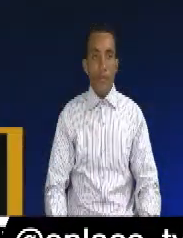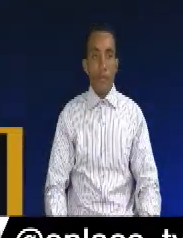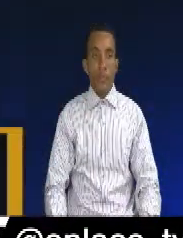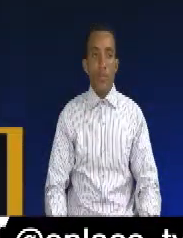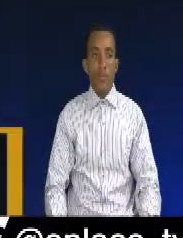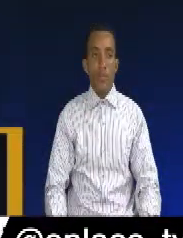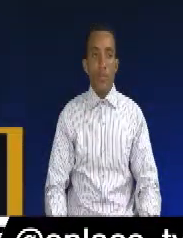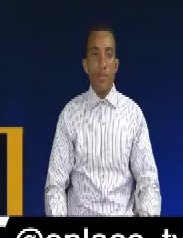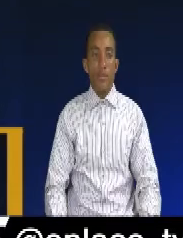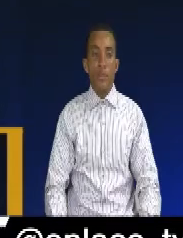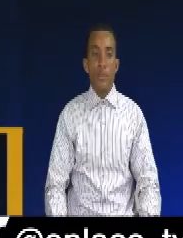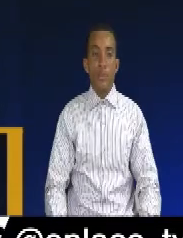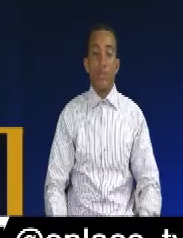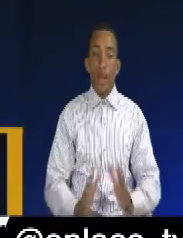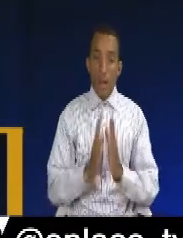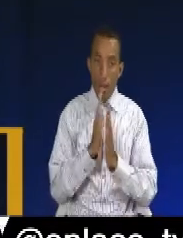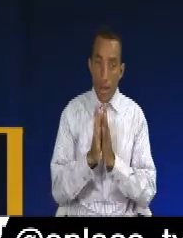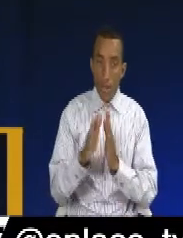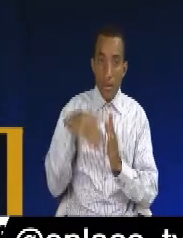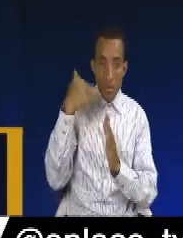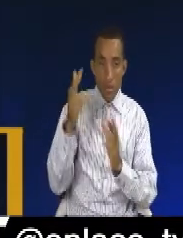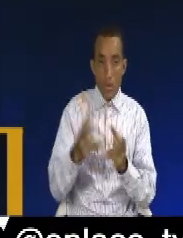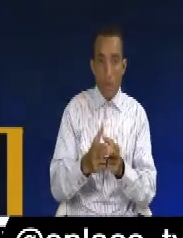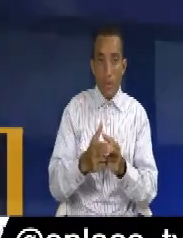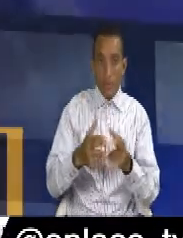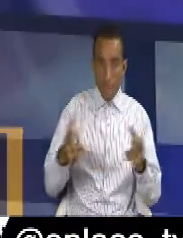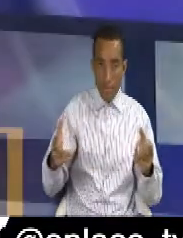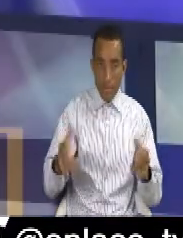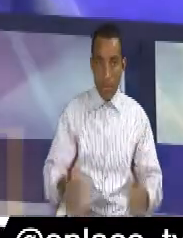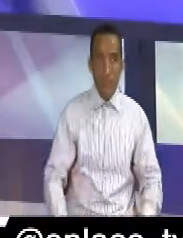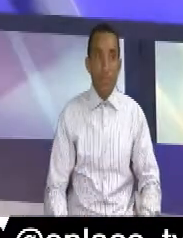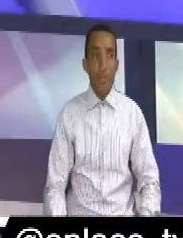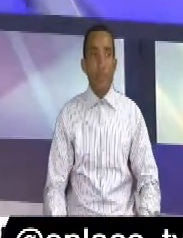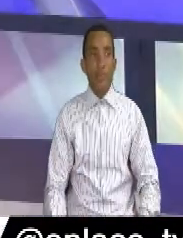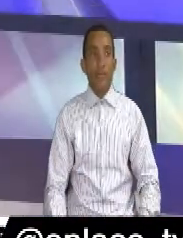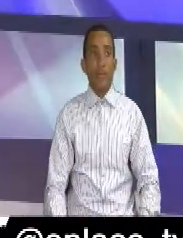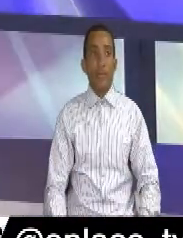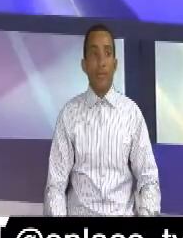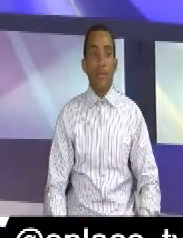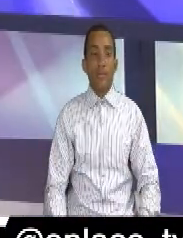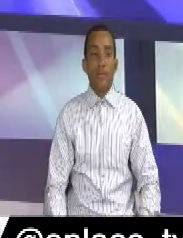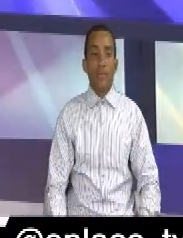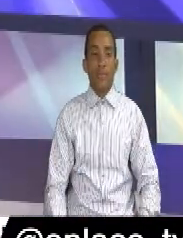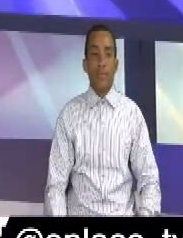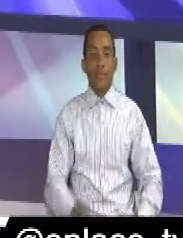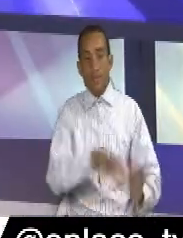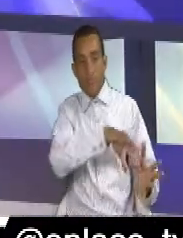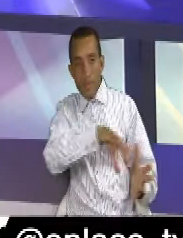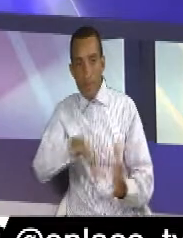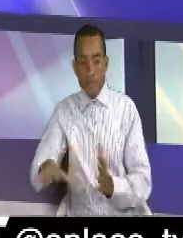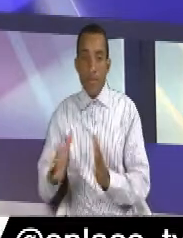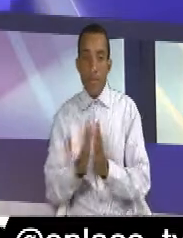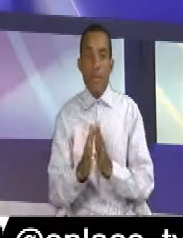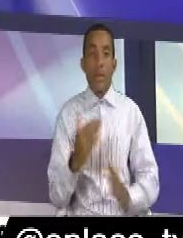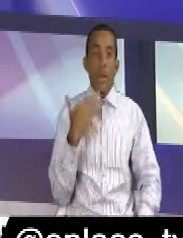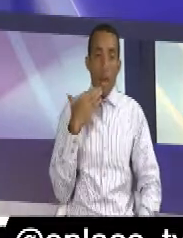Esta es una noticia en desarrollo que estaremos ampliando en nuestra siguiente emisión. En otras noticias, una mujer denuncia